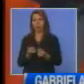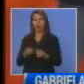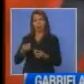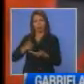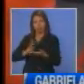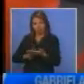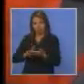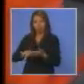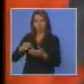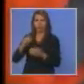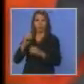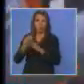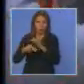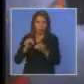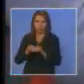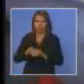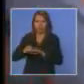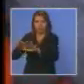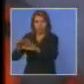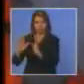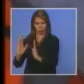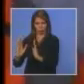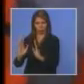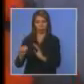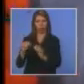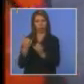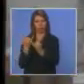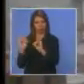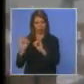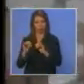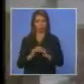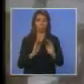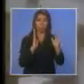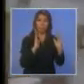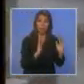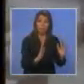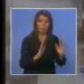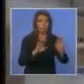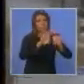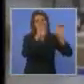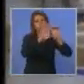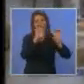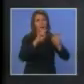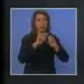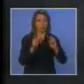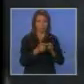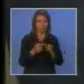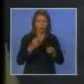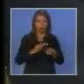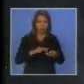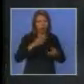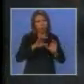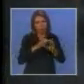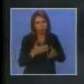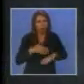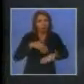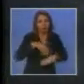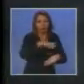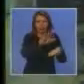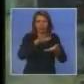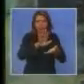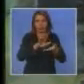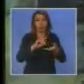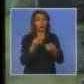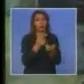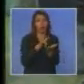Universal. En el segundo, las empresas de mensajería rápida no están facultadas para hacer envíos de tráfico postal, trasladan los paquetes solo